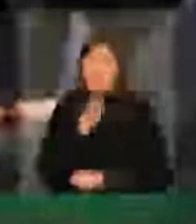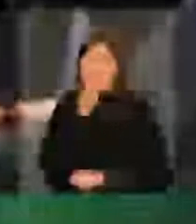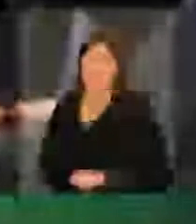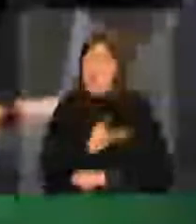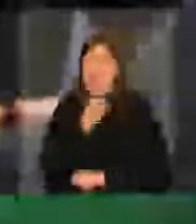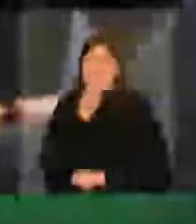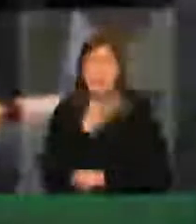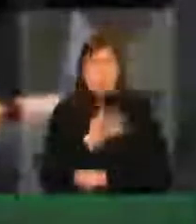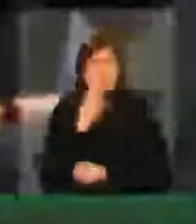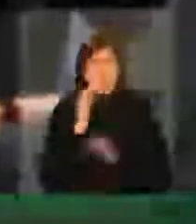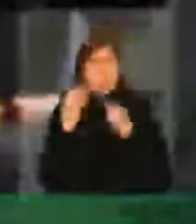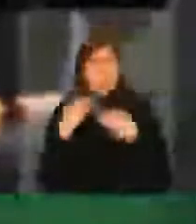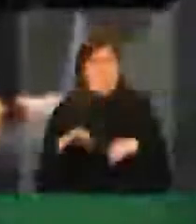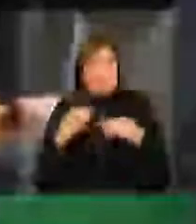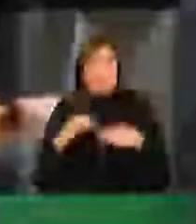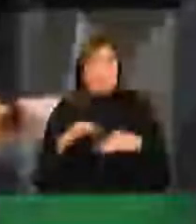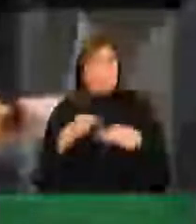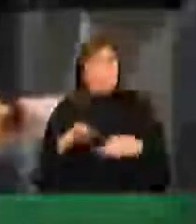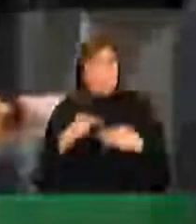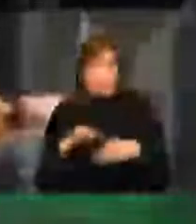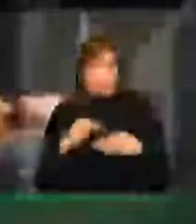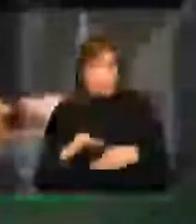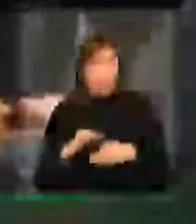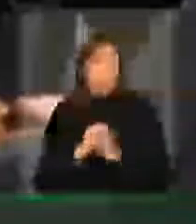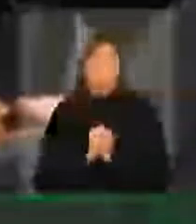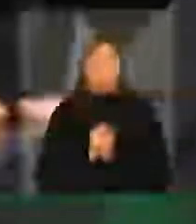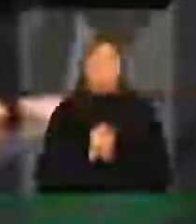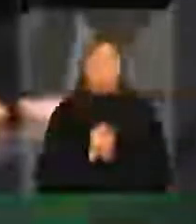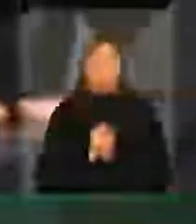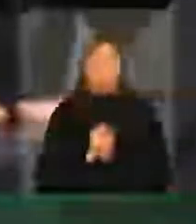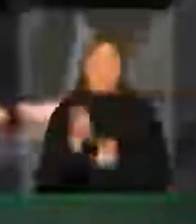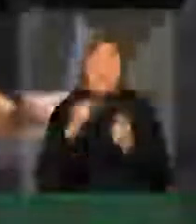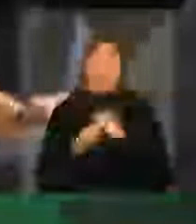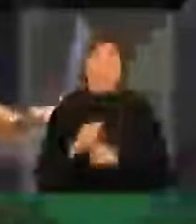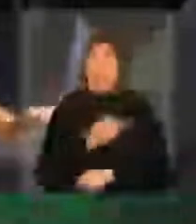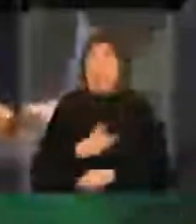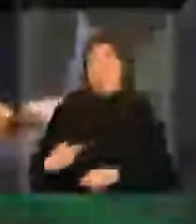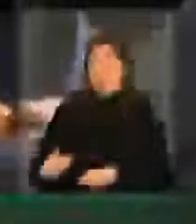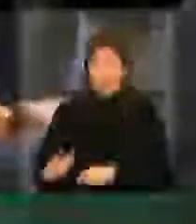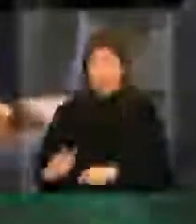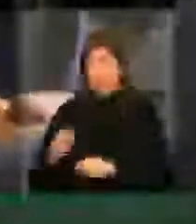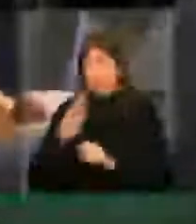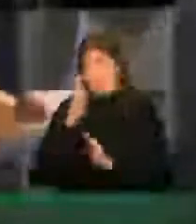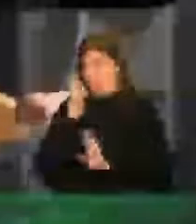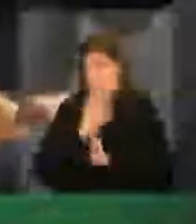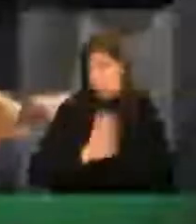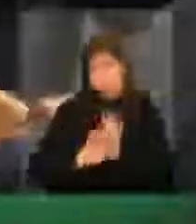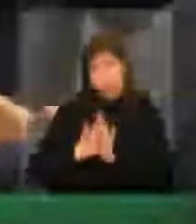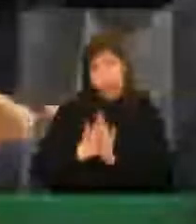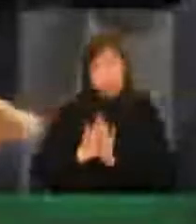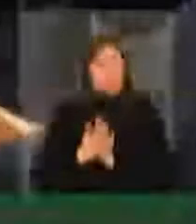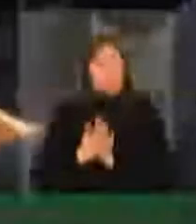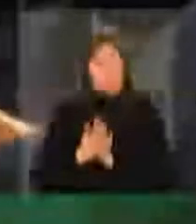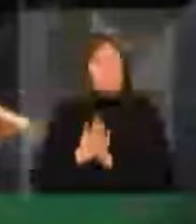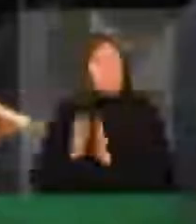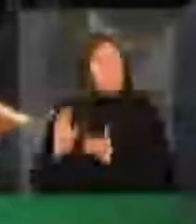más mejorando en temas que a veces eran ajenos a esta actividad, hace que el gobierno y el Uruguay todo, porque es plata de los uruguayos, haga